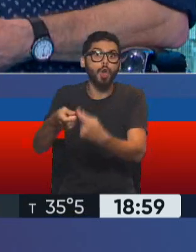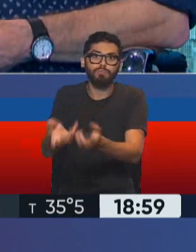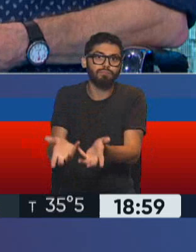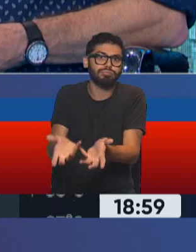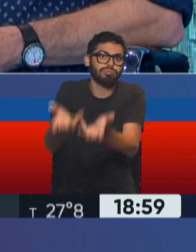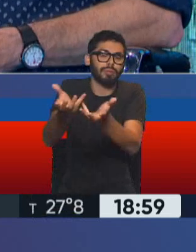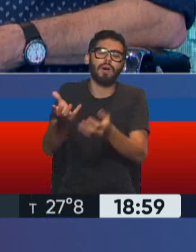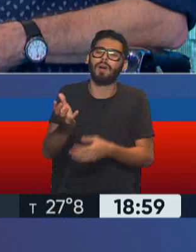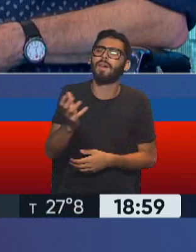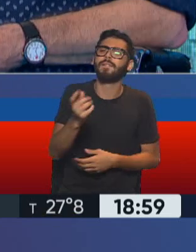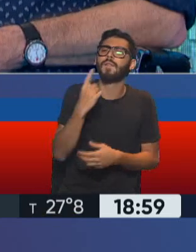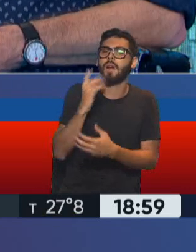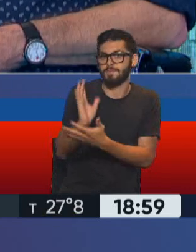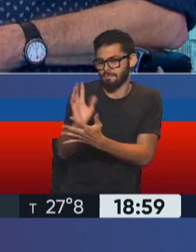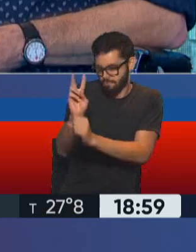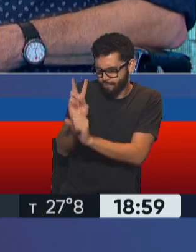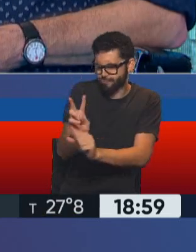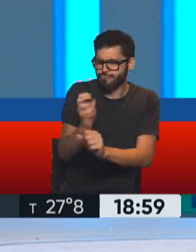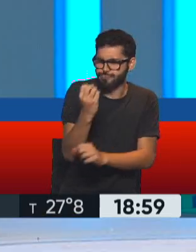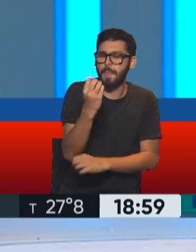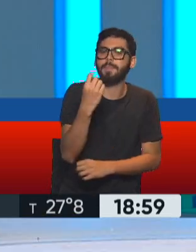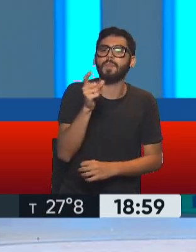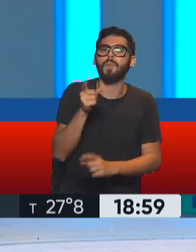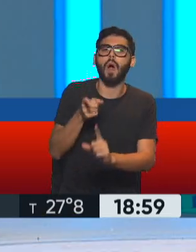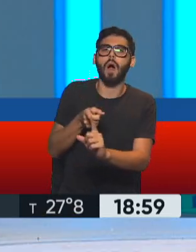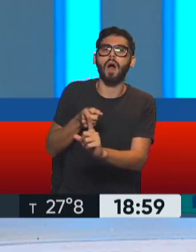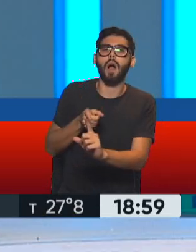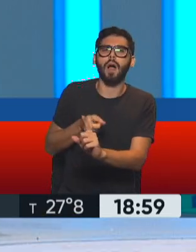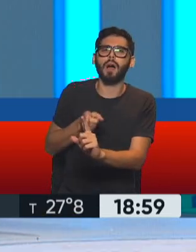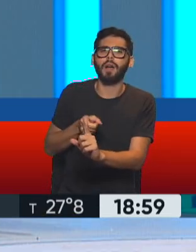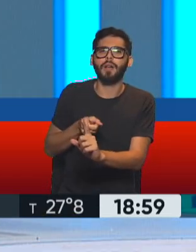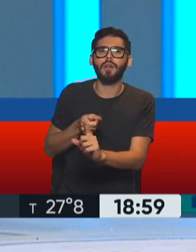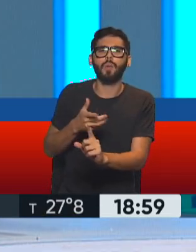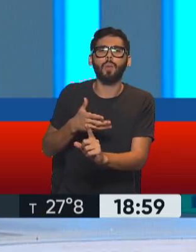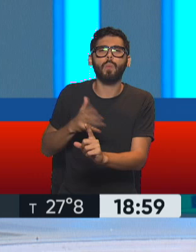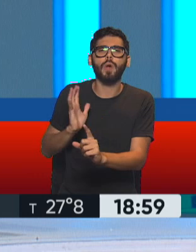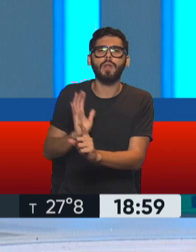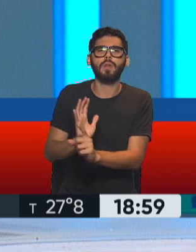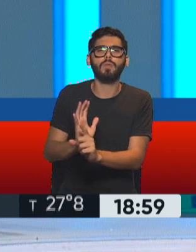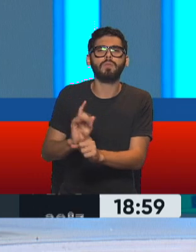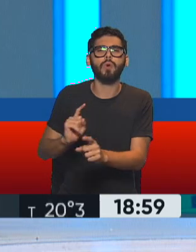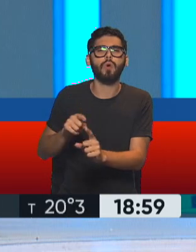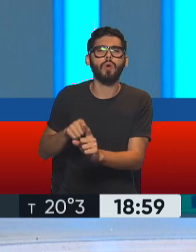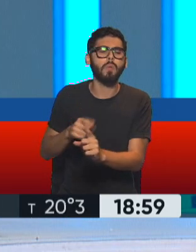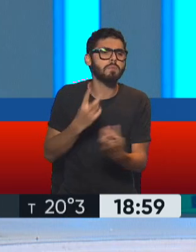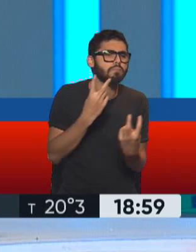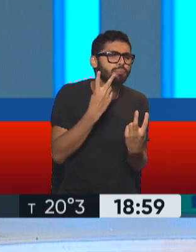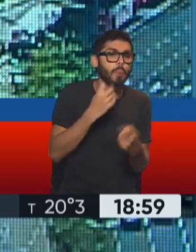en esa protección se pudo detectar algo de intento, al menos, de intervención de la política en lo que fue la investigación o